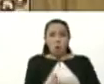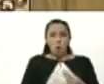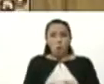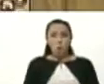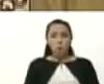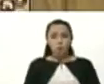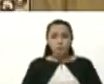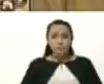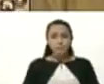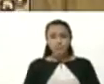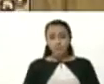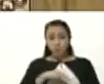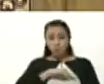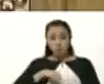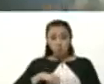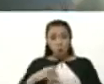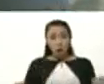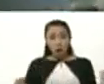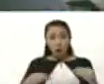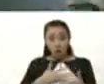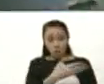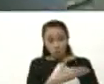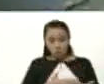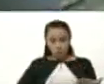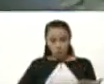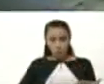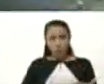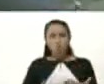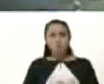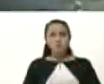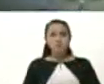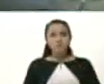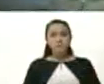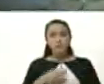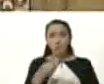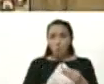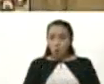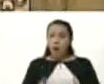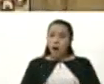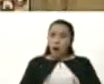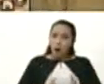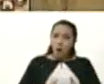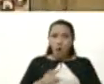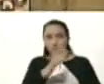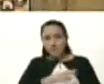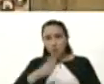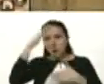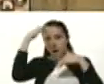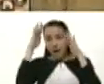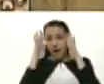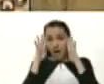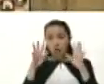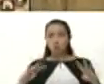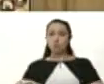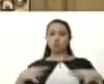Entonces hicimos un acuerdo que lo construimos para ver si logramos la atención de la audiencia